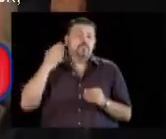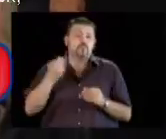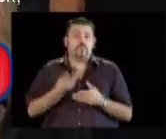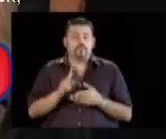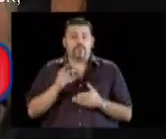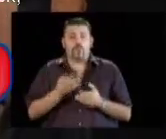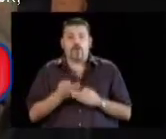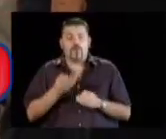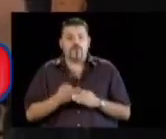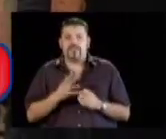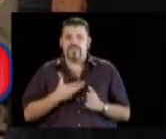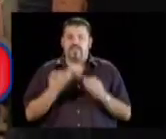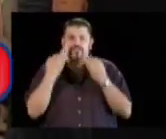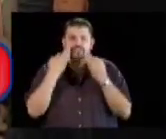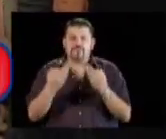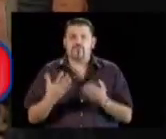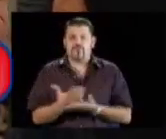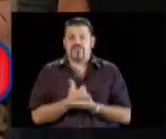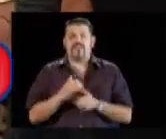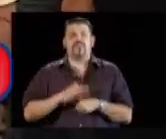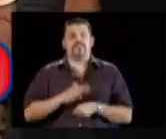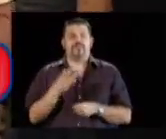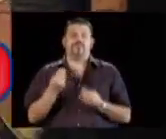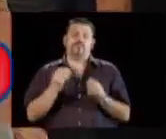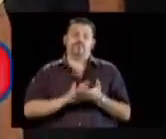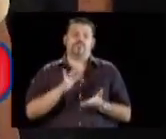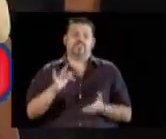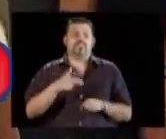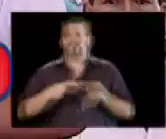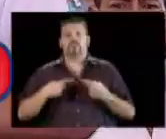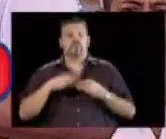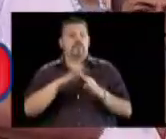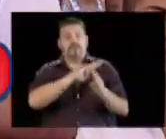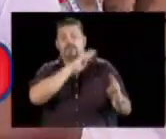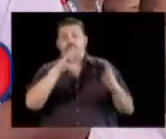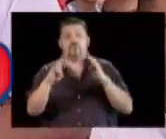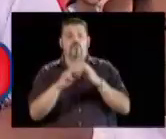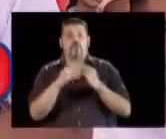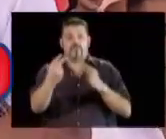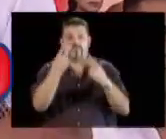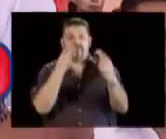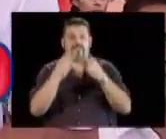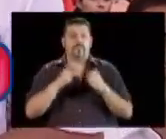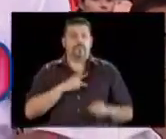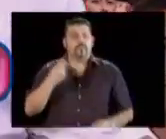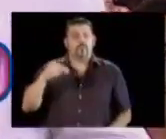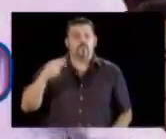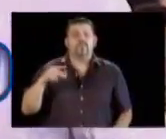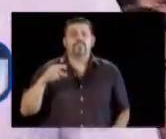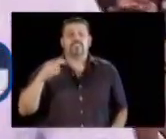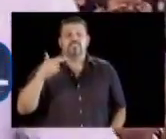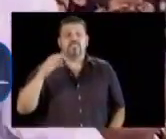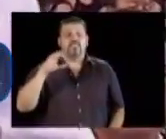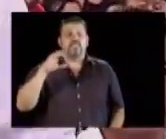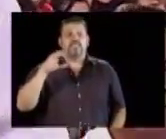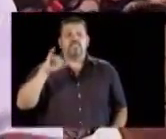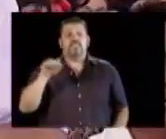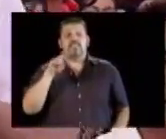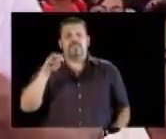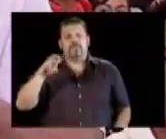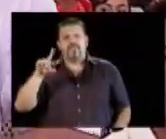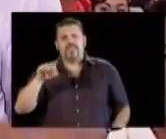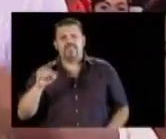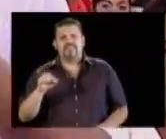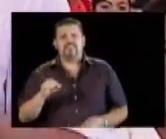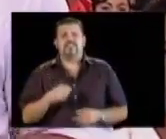bueno, ese es mi testimonio y saludos a todos. Gracias. Gracias. El 4. Mi nombre es Carmelo Jiménez. Hace más de 15 años